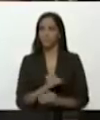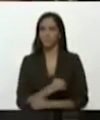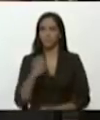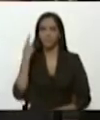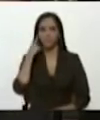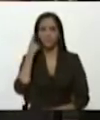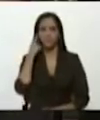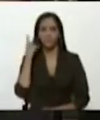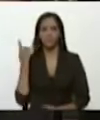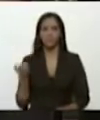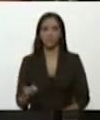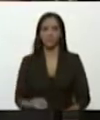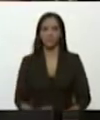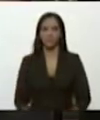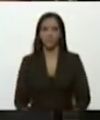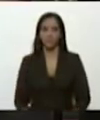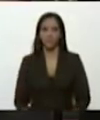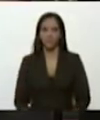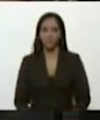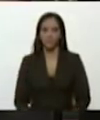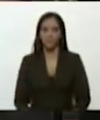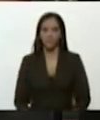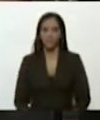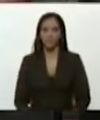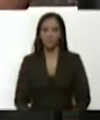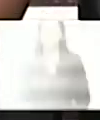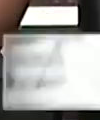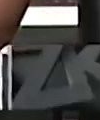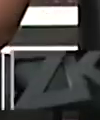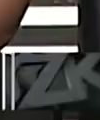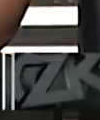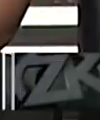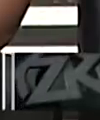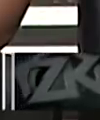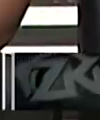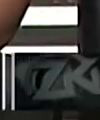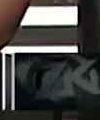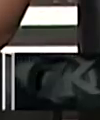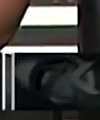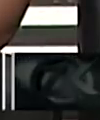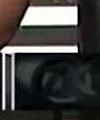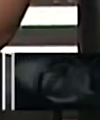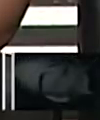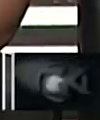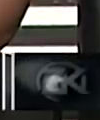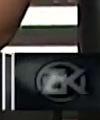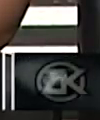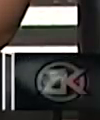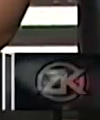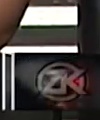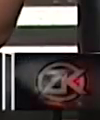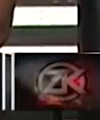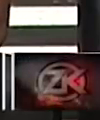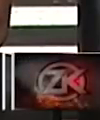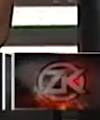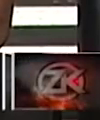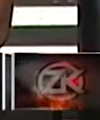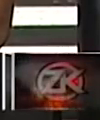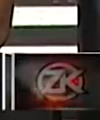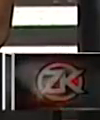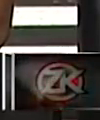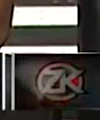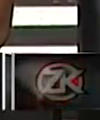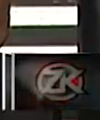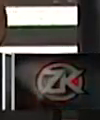anda haciendo uso indiscriminado de la antiética en el ámbito del periodismo. Han